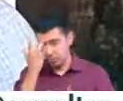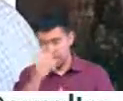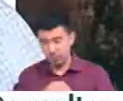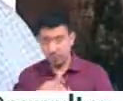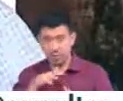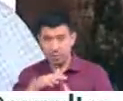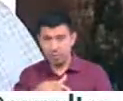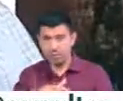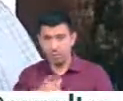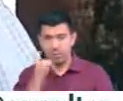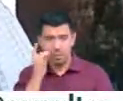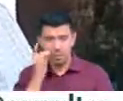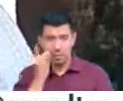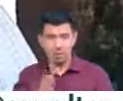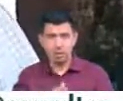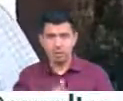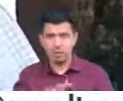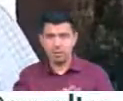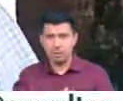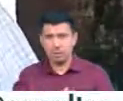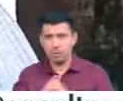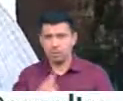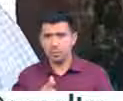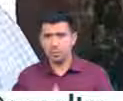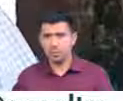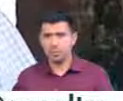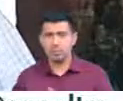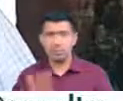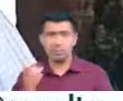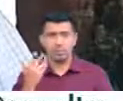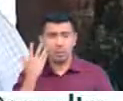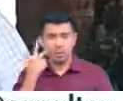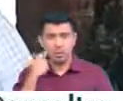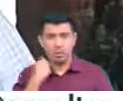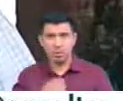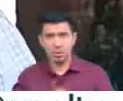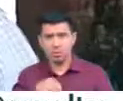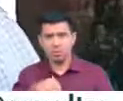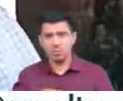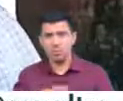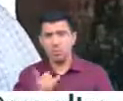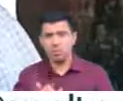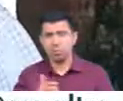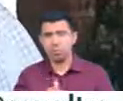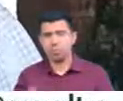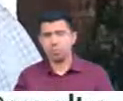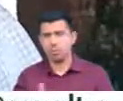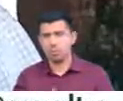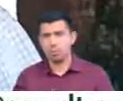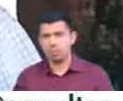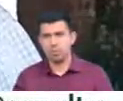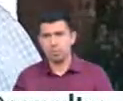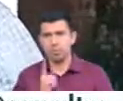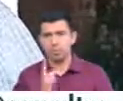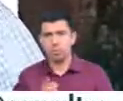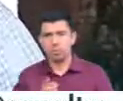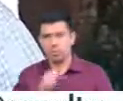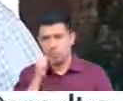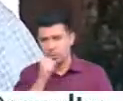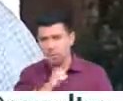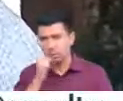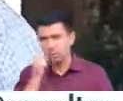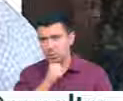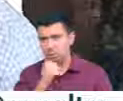gravemente a la situación. Vemos como en días pasados un interno fallece nuevamente producto de la tuberculosis,